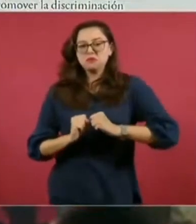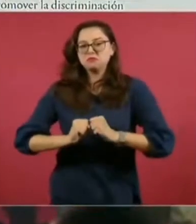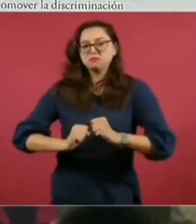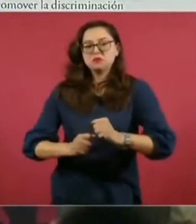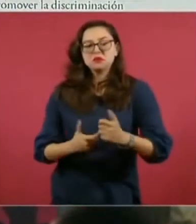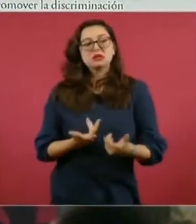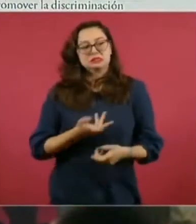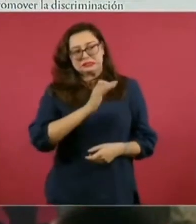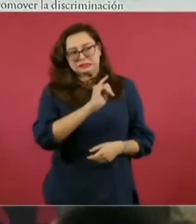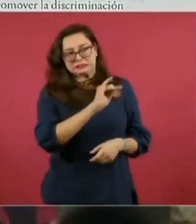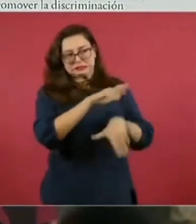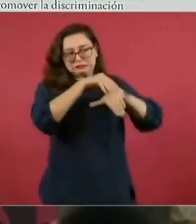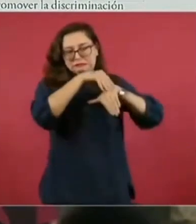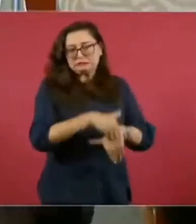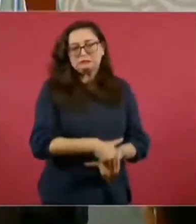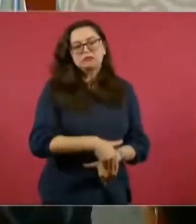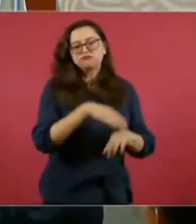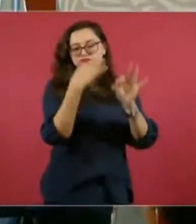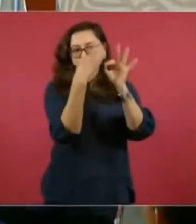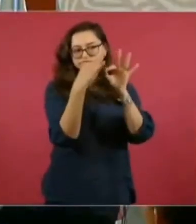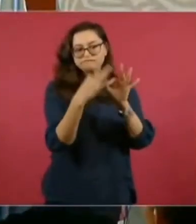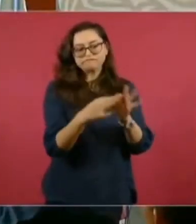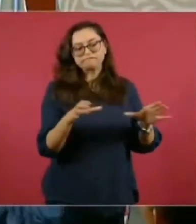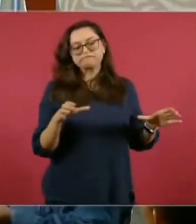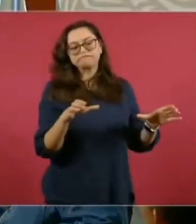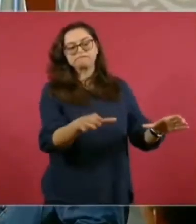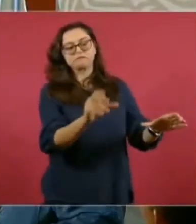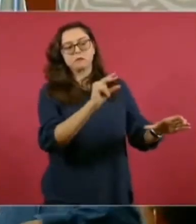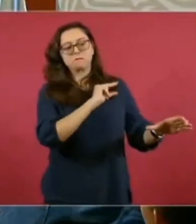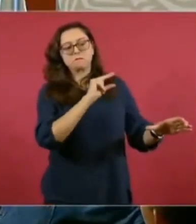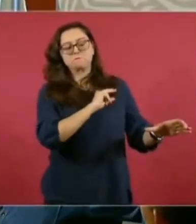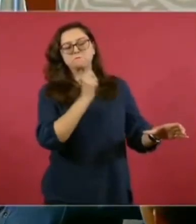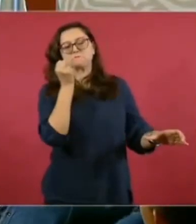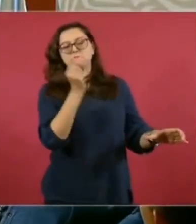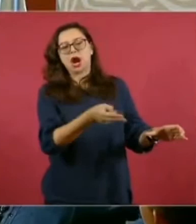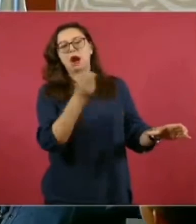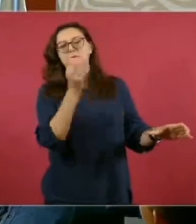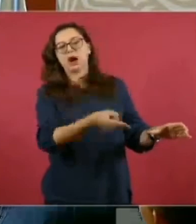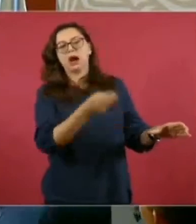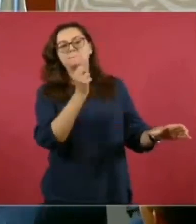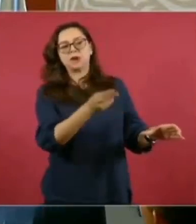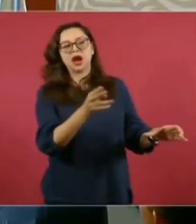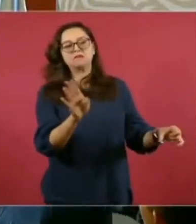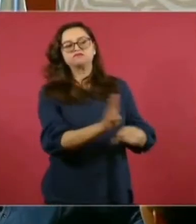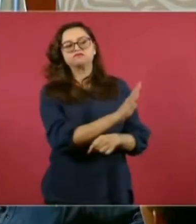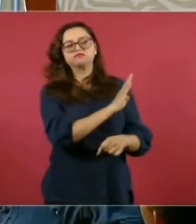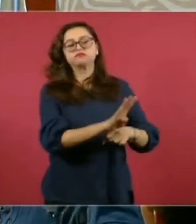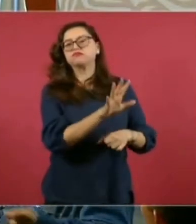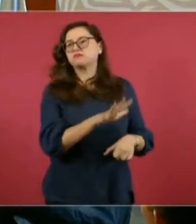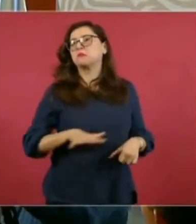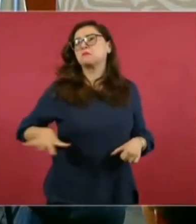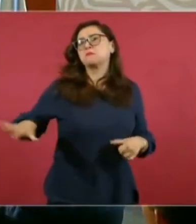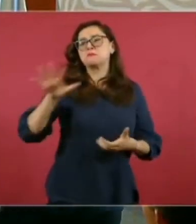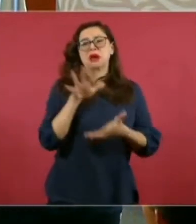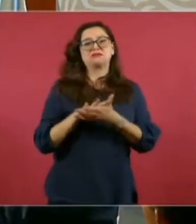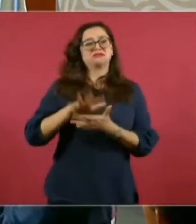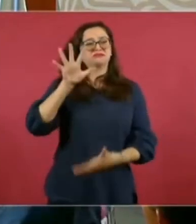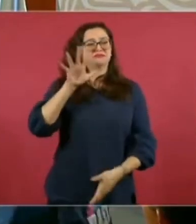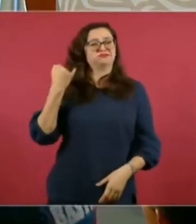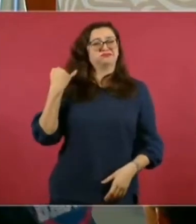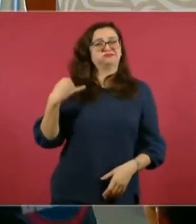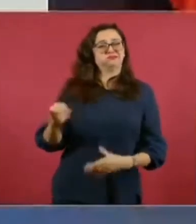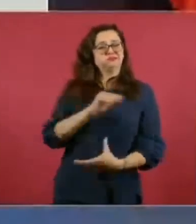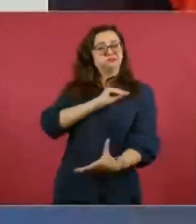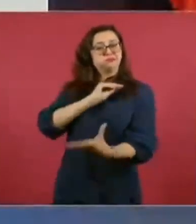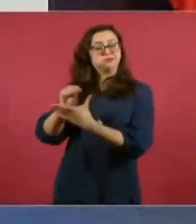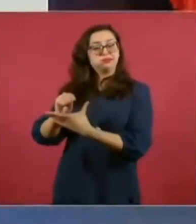políticos, funcionarios y legisladores para beneficio de particulares, sin importar el interés público. En los 36 años